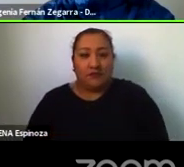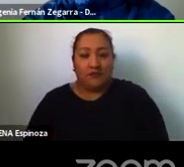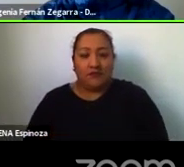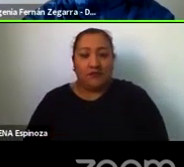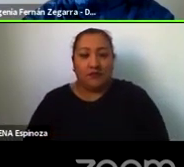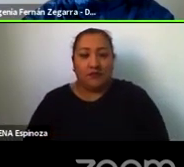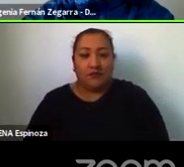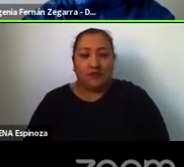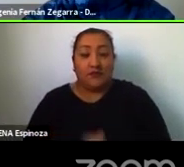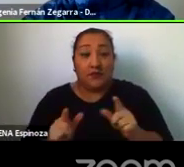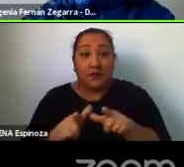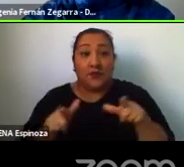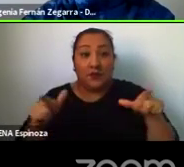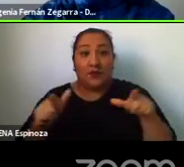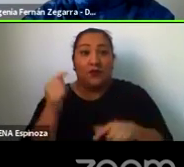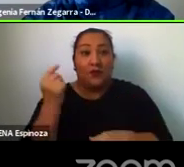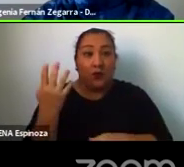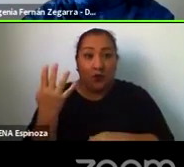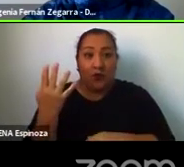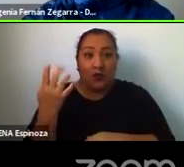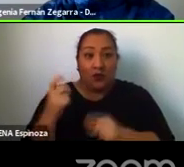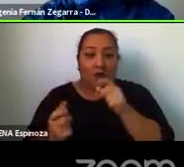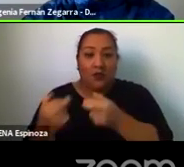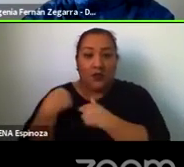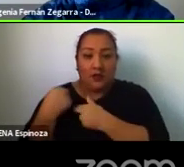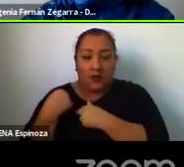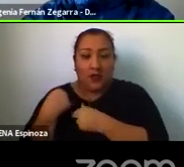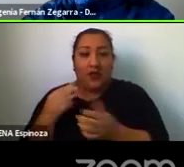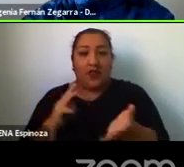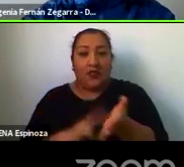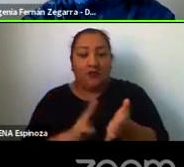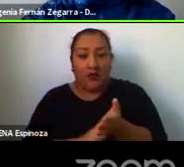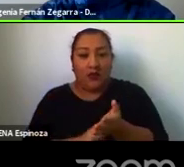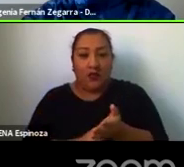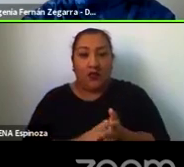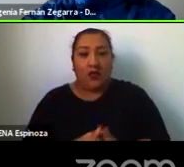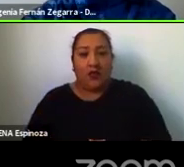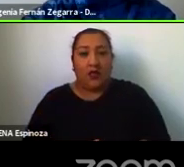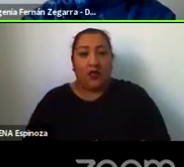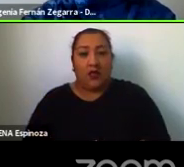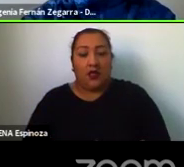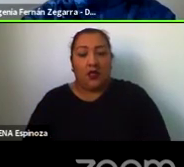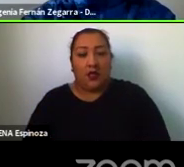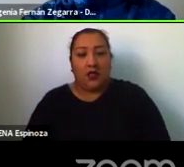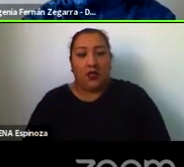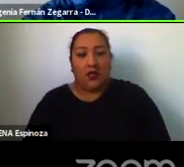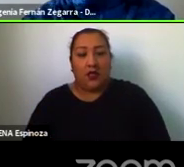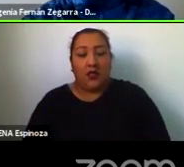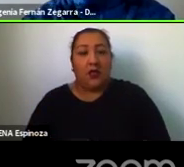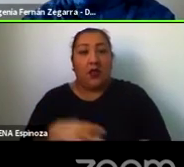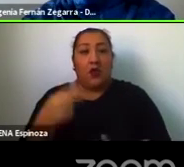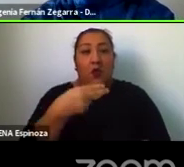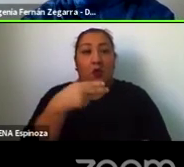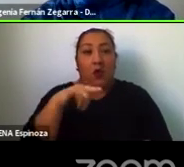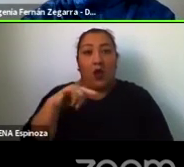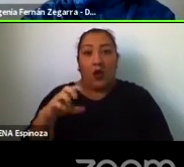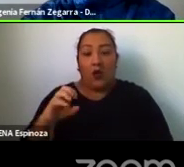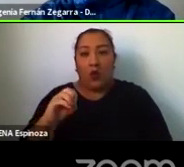este espacio a los 4 representantes de la Defensoría del Pueblo en Huánuco,